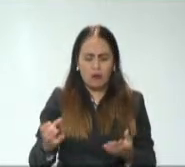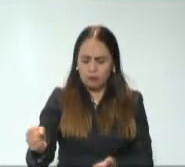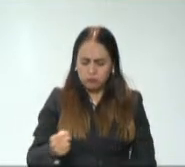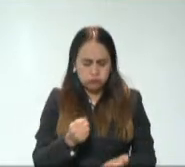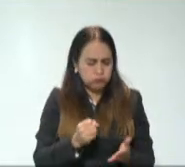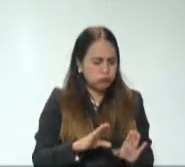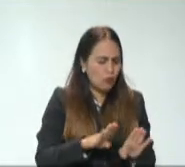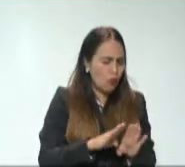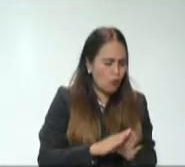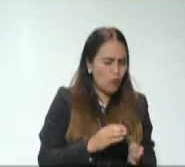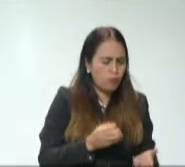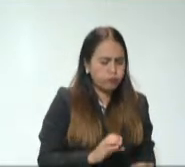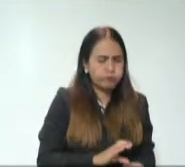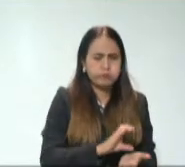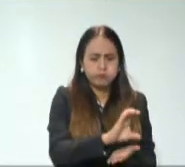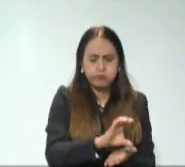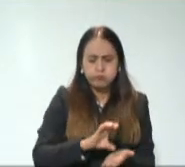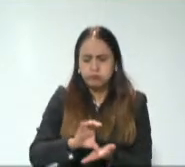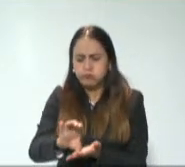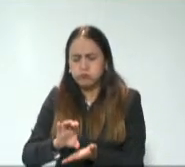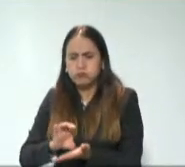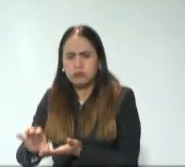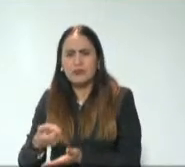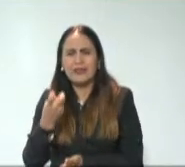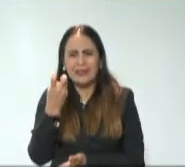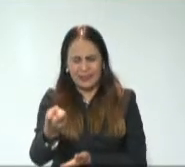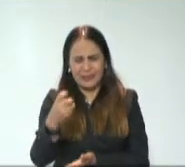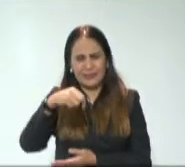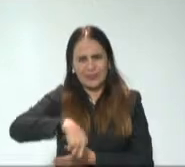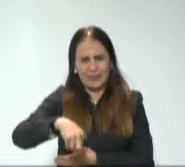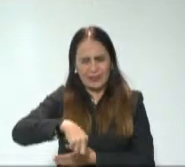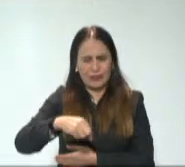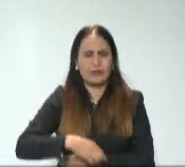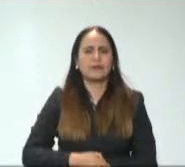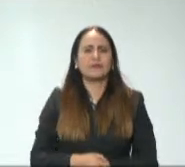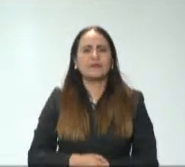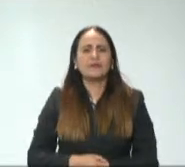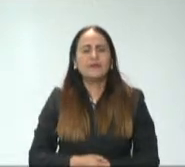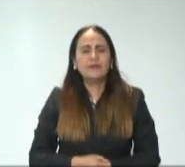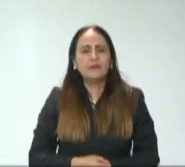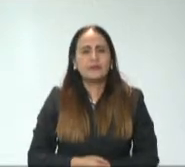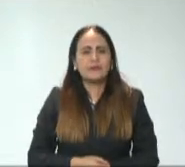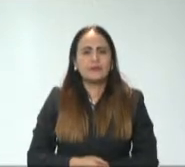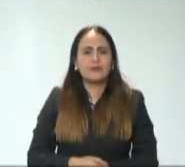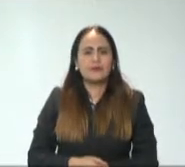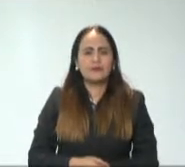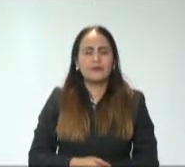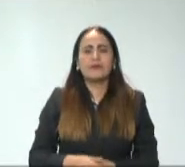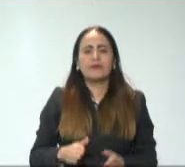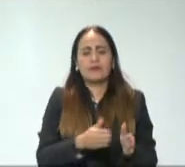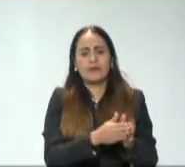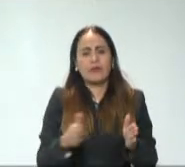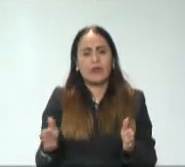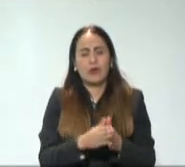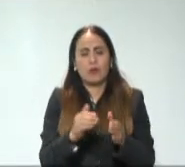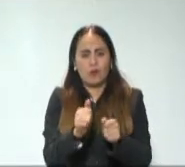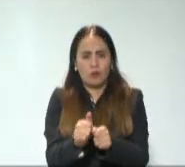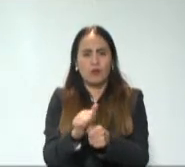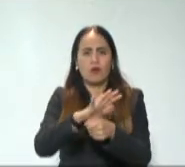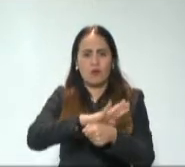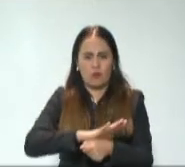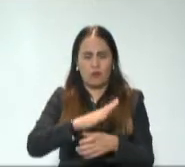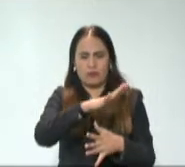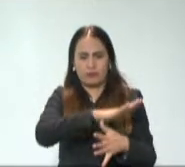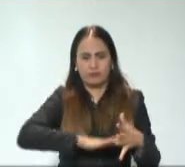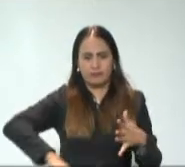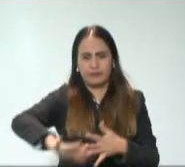Ese es el trabajo que que principalmente ha desarrollado la cancillería y que en el actual escenario de la pandemia nos ha obligado